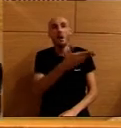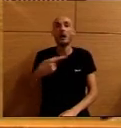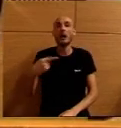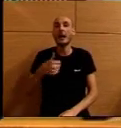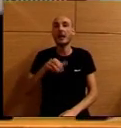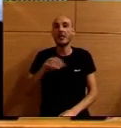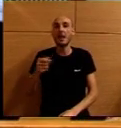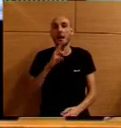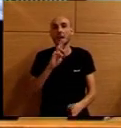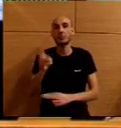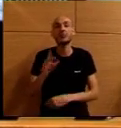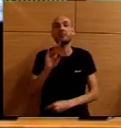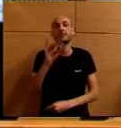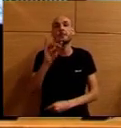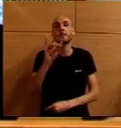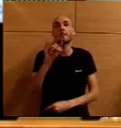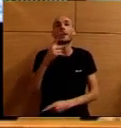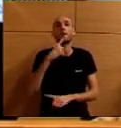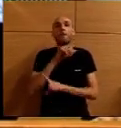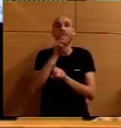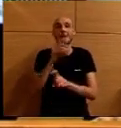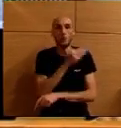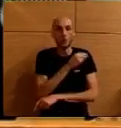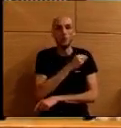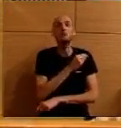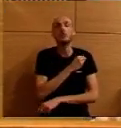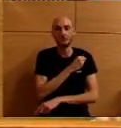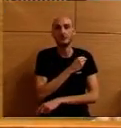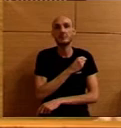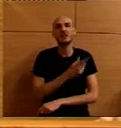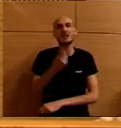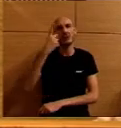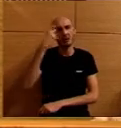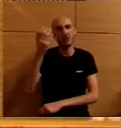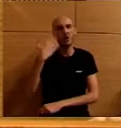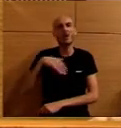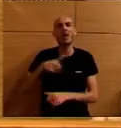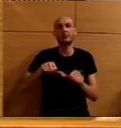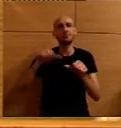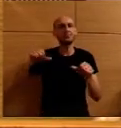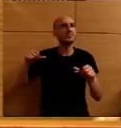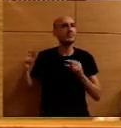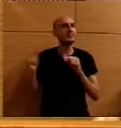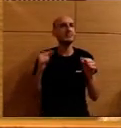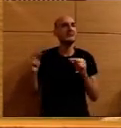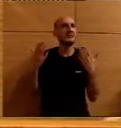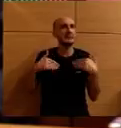Sí, muy brevemente, al portavoz de Ciudadanos, la pregunta que hacía, creo que ya ha salido en algún plenario más esta